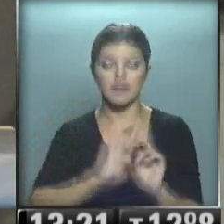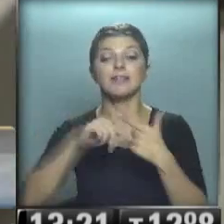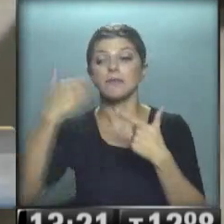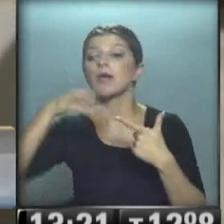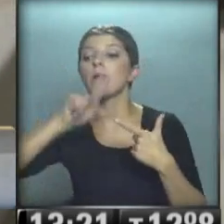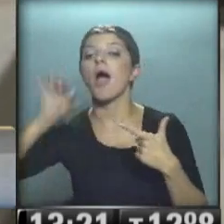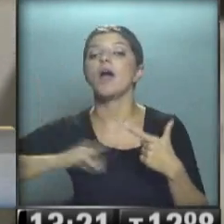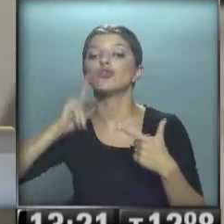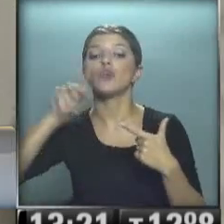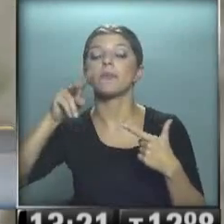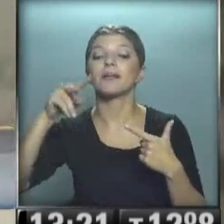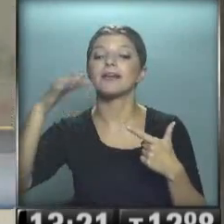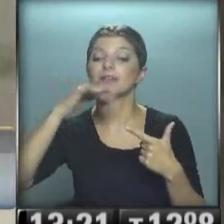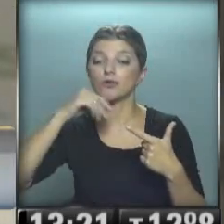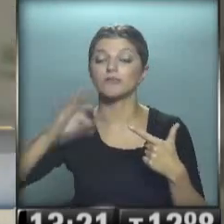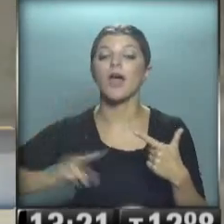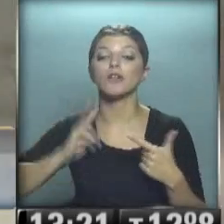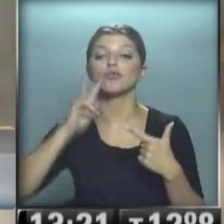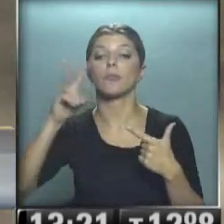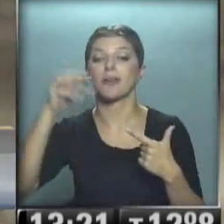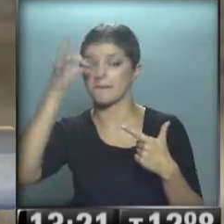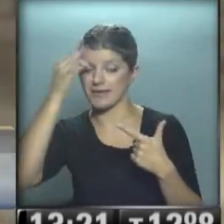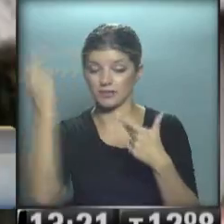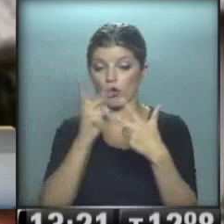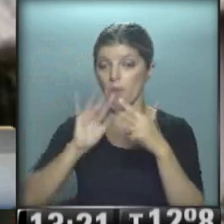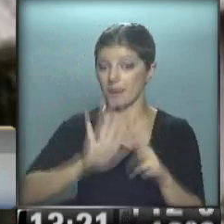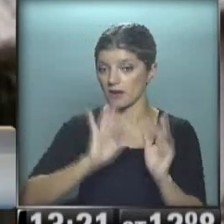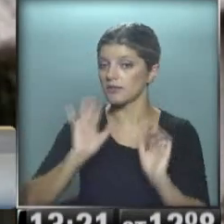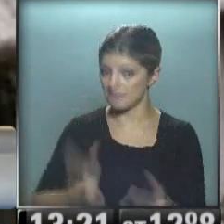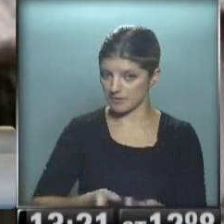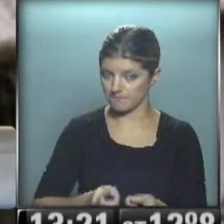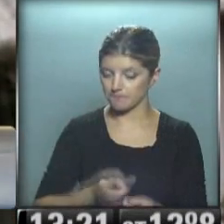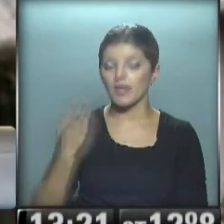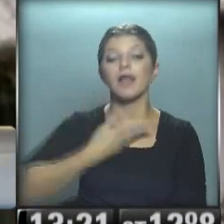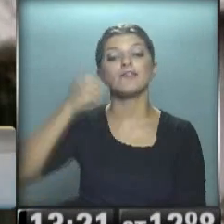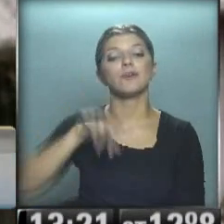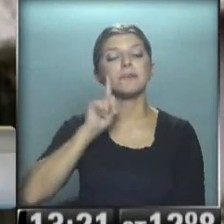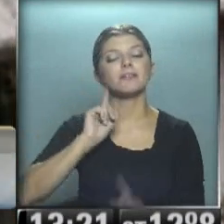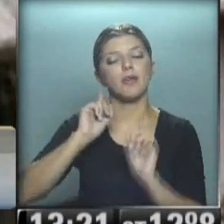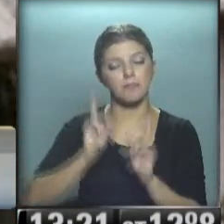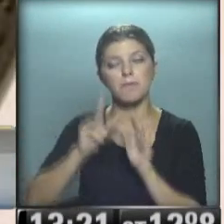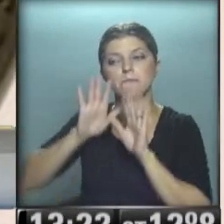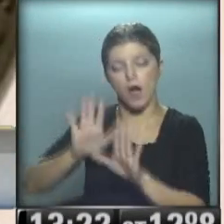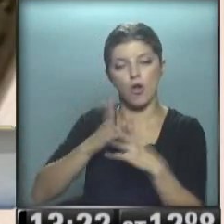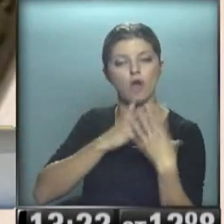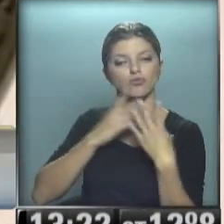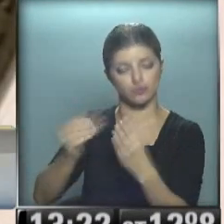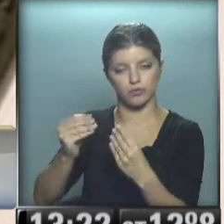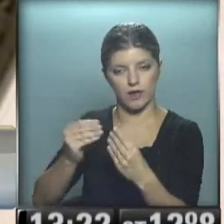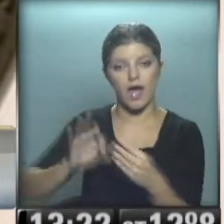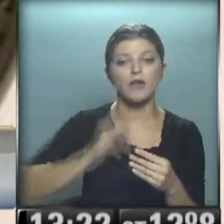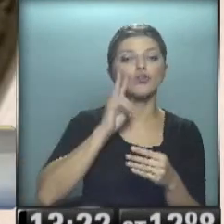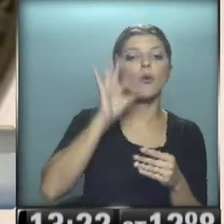para 2014-2020. El Fondo Monetario Internacional también interrumpió entre 2009